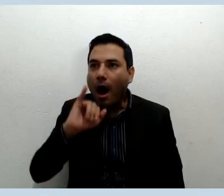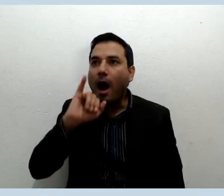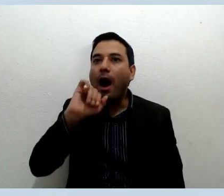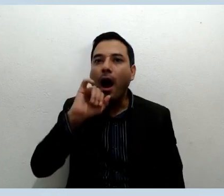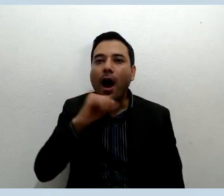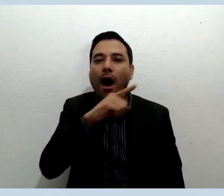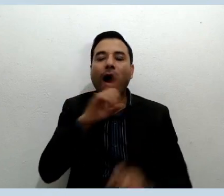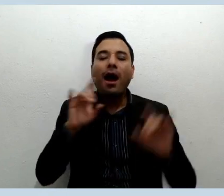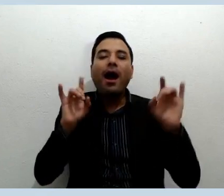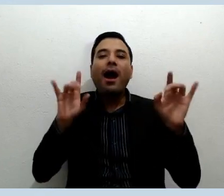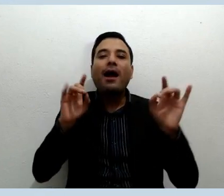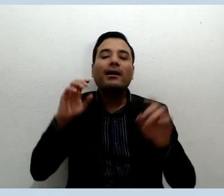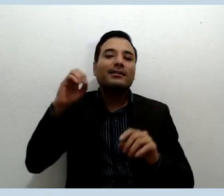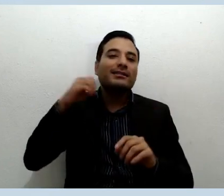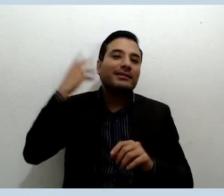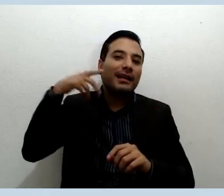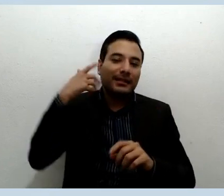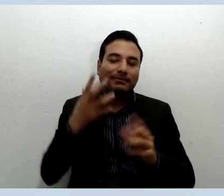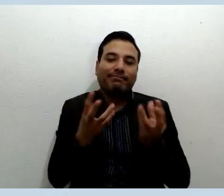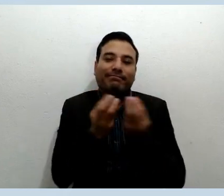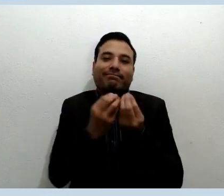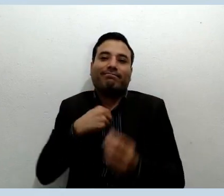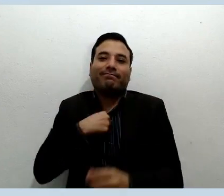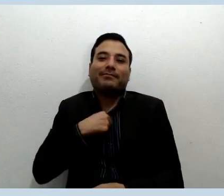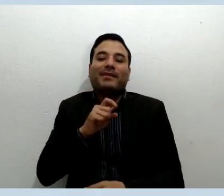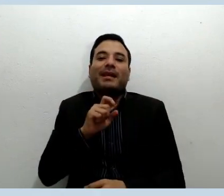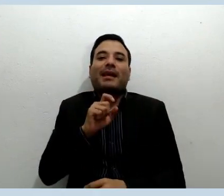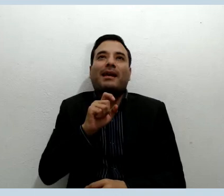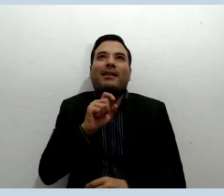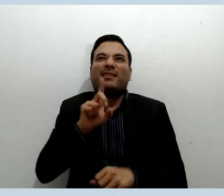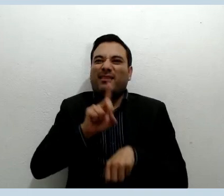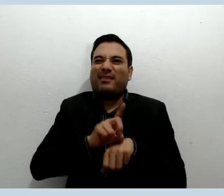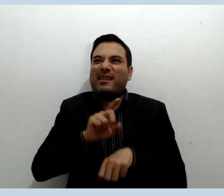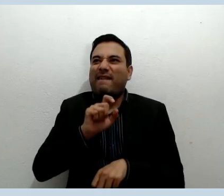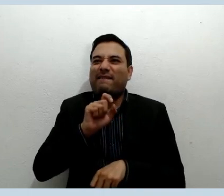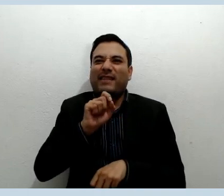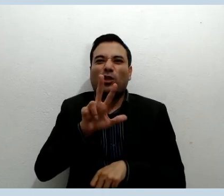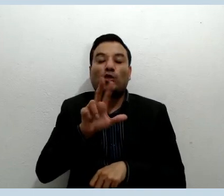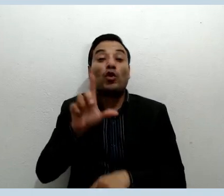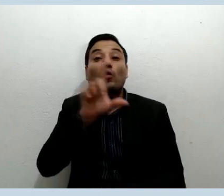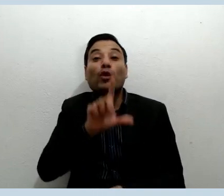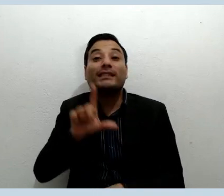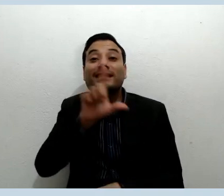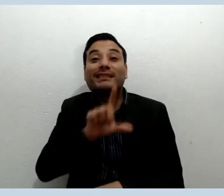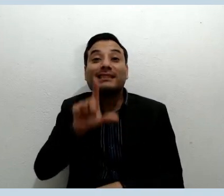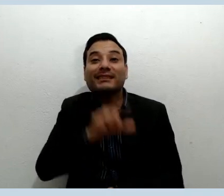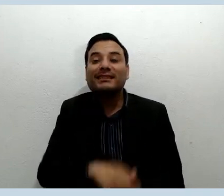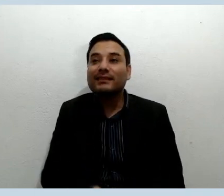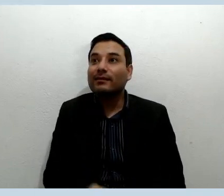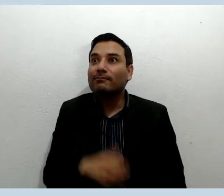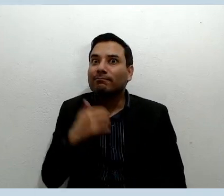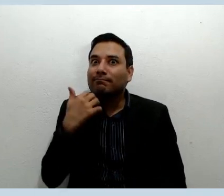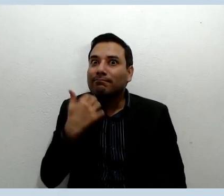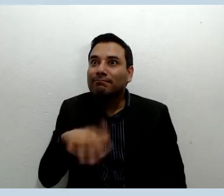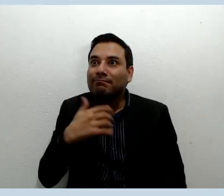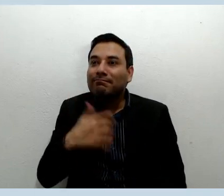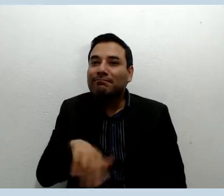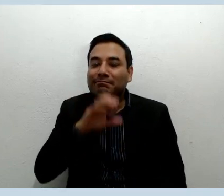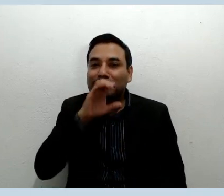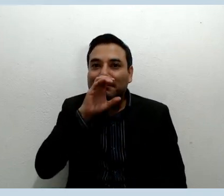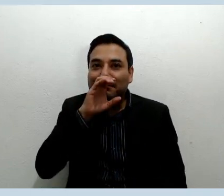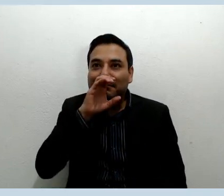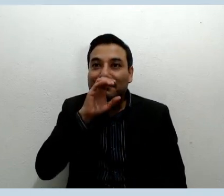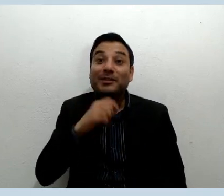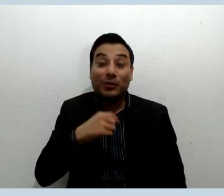ángeles fue con soi conmigo el 28 28 sí como fue lunes Ay Wow Yo también iba a